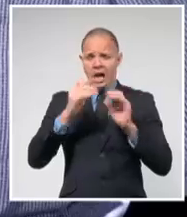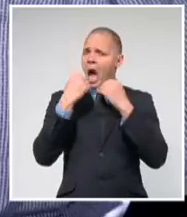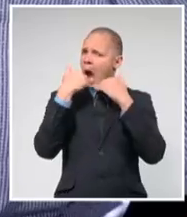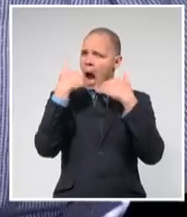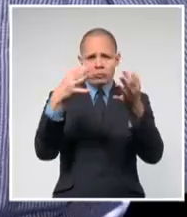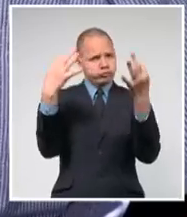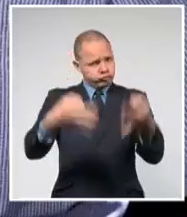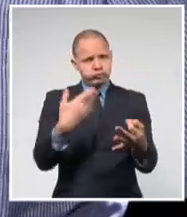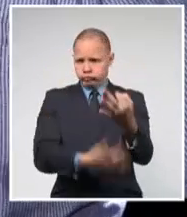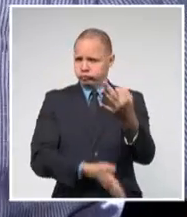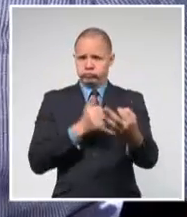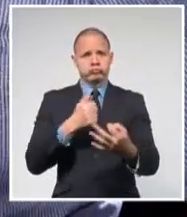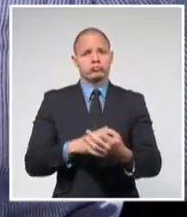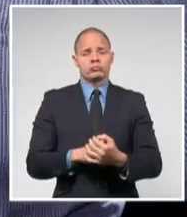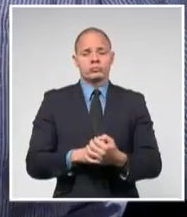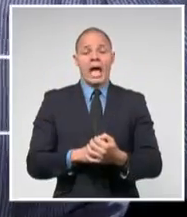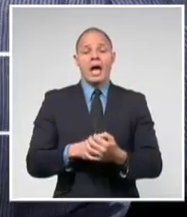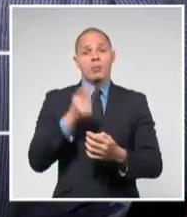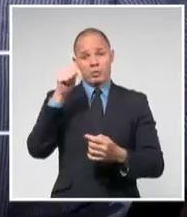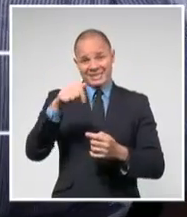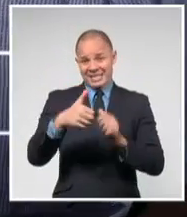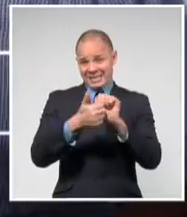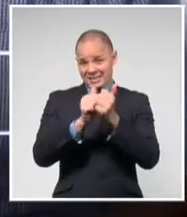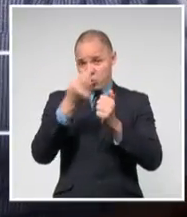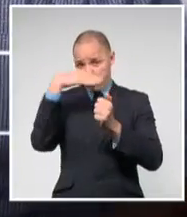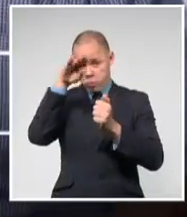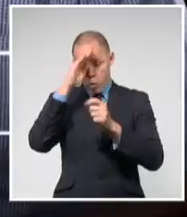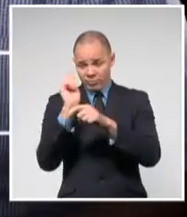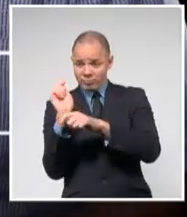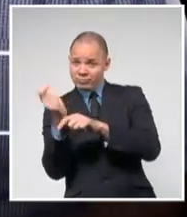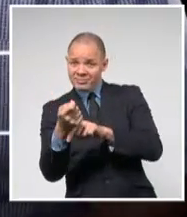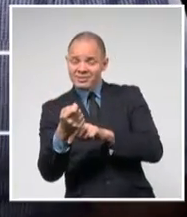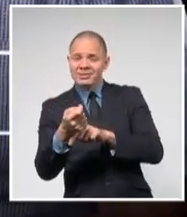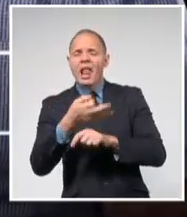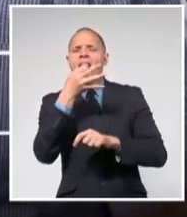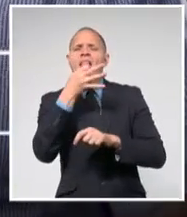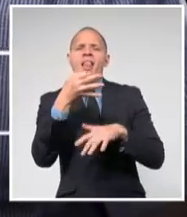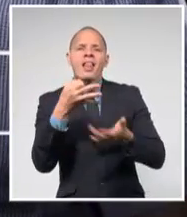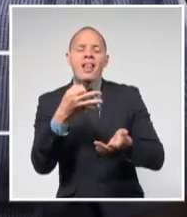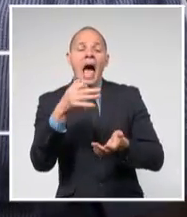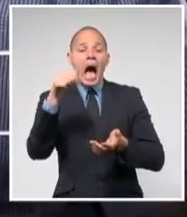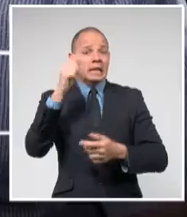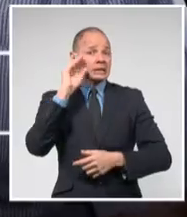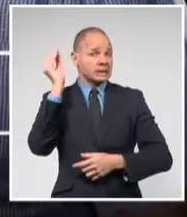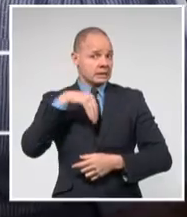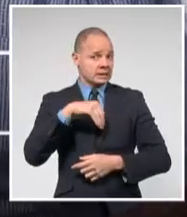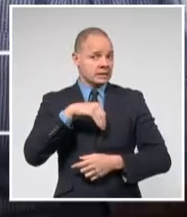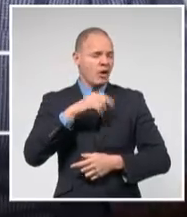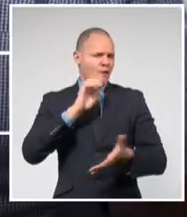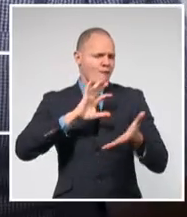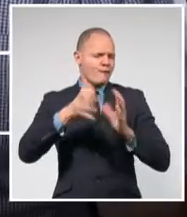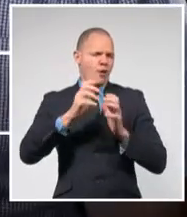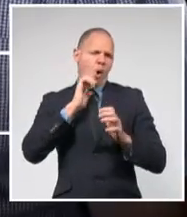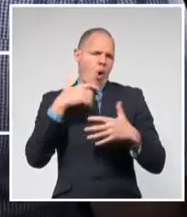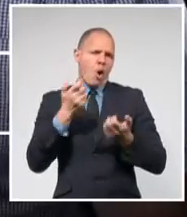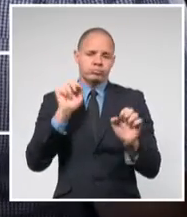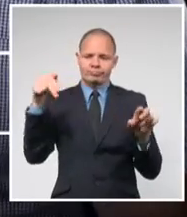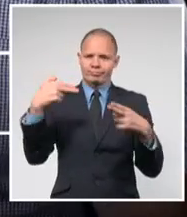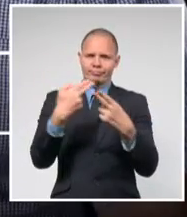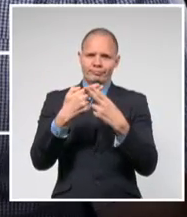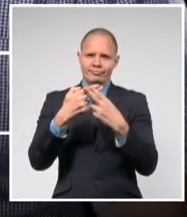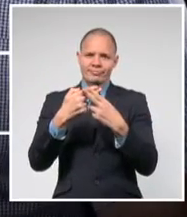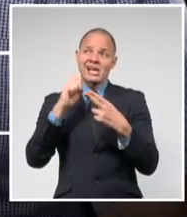hablar de la historia del béisbol cubano si no se habla de la relación del béisbol en Cuba con los Estados Unidos. Los orígenes del